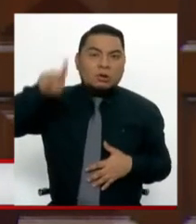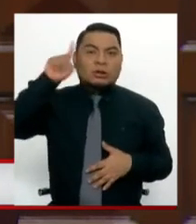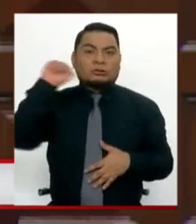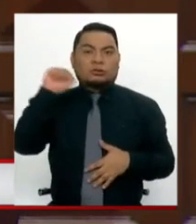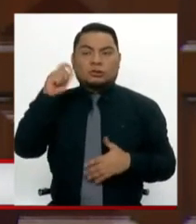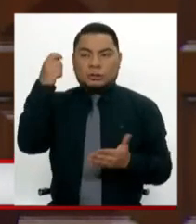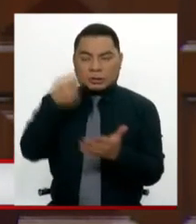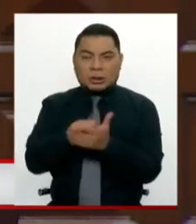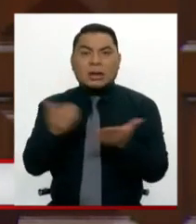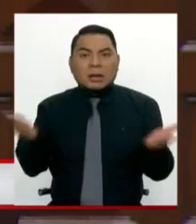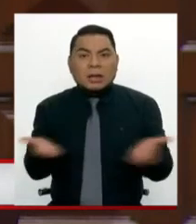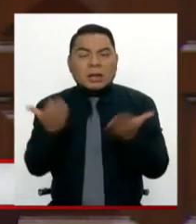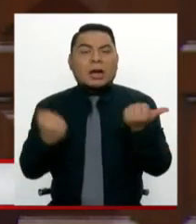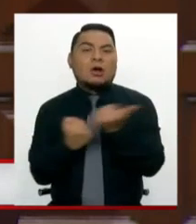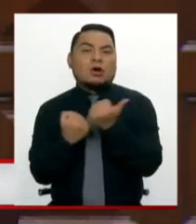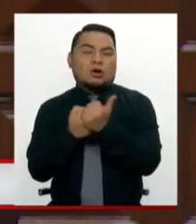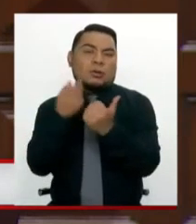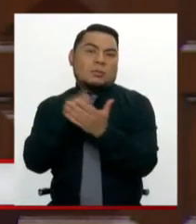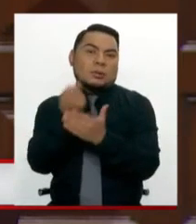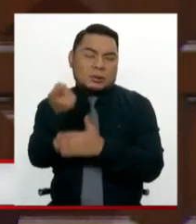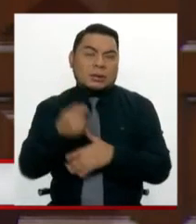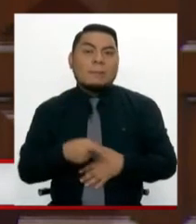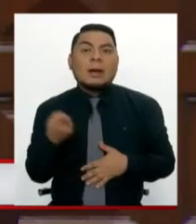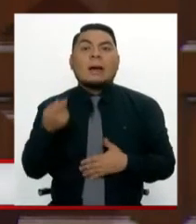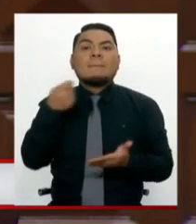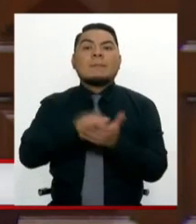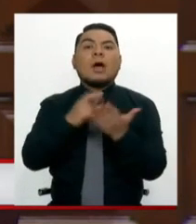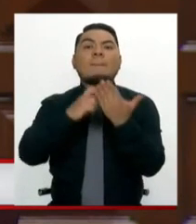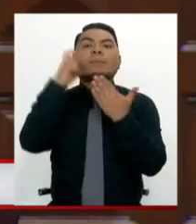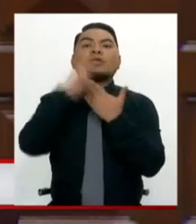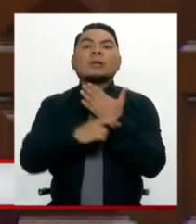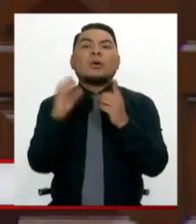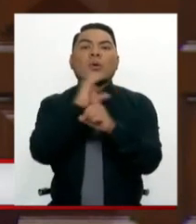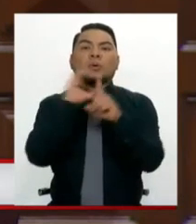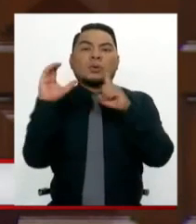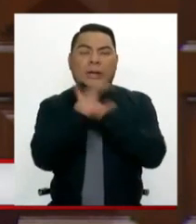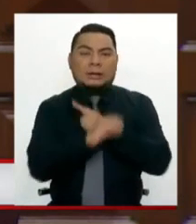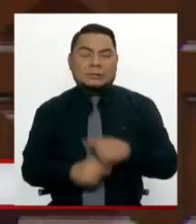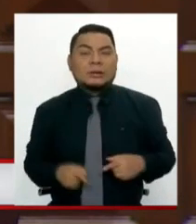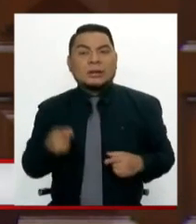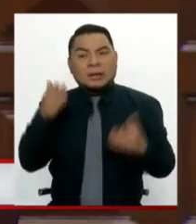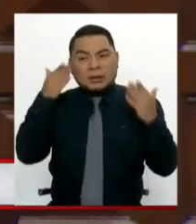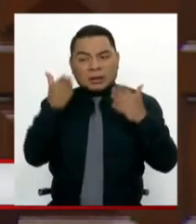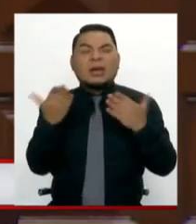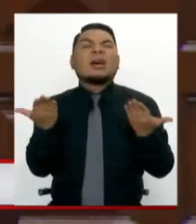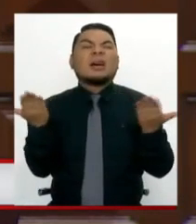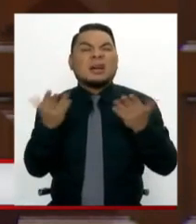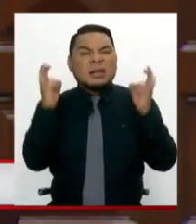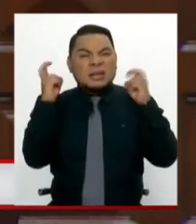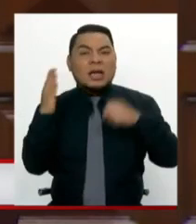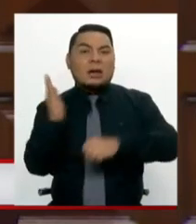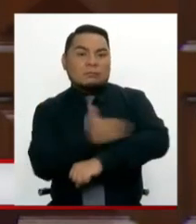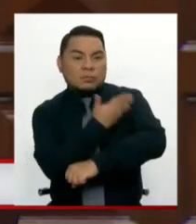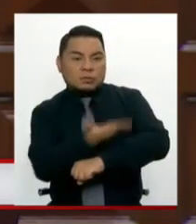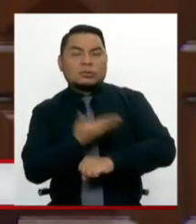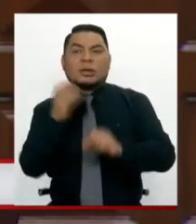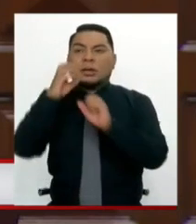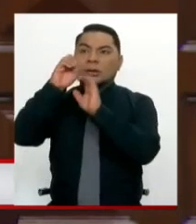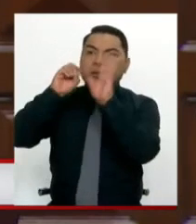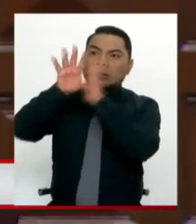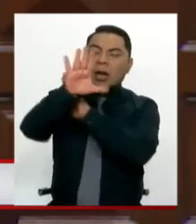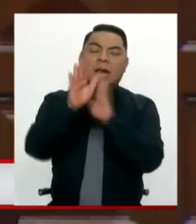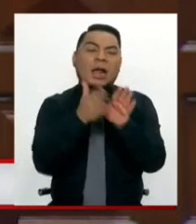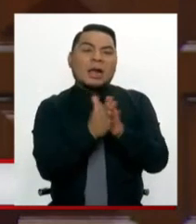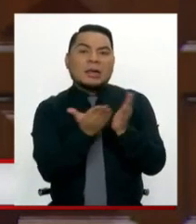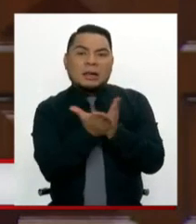soles en estímulos económicos para financiar proyectos culturales referidos a la música, el cine, los